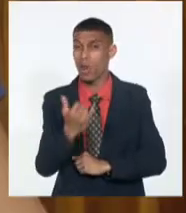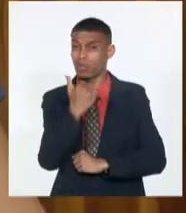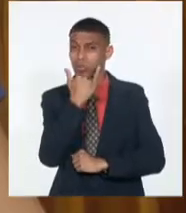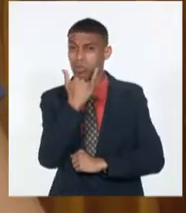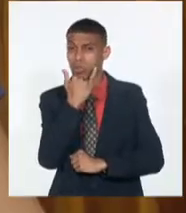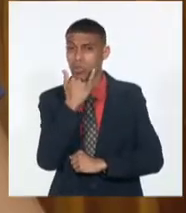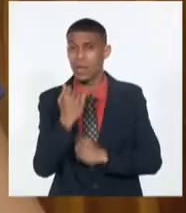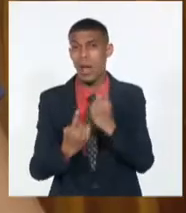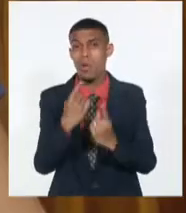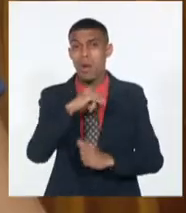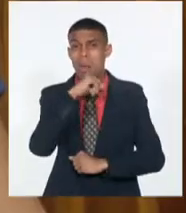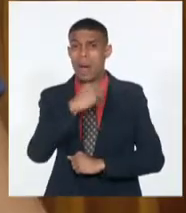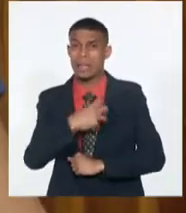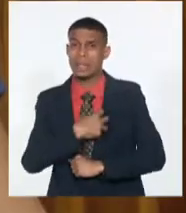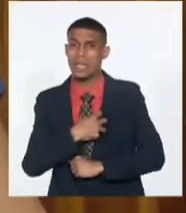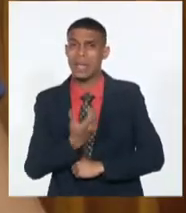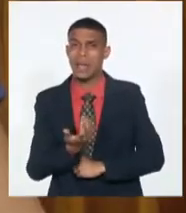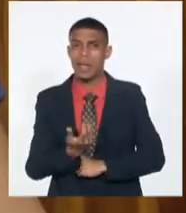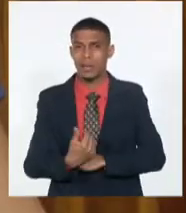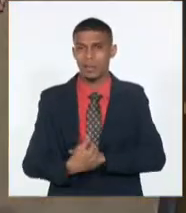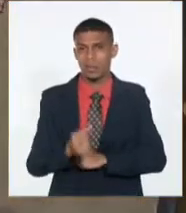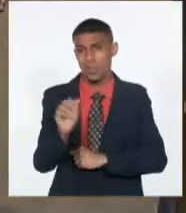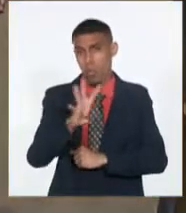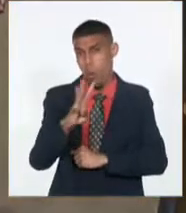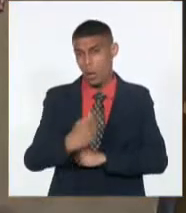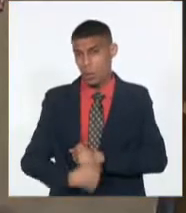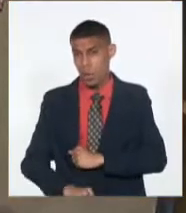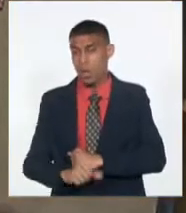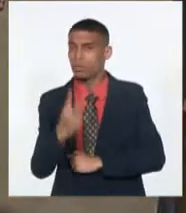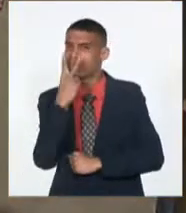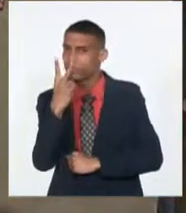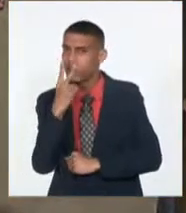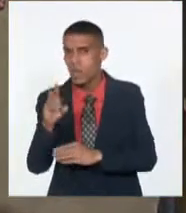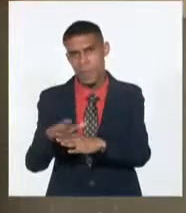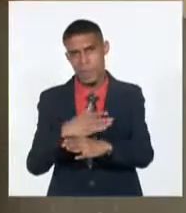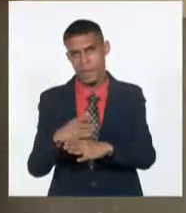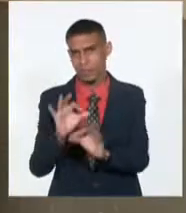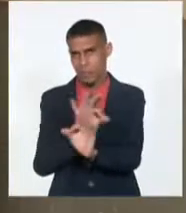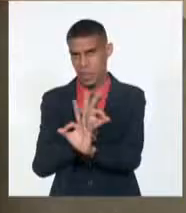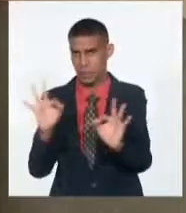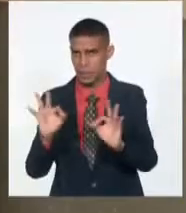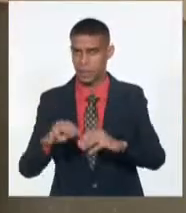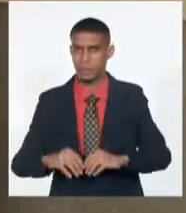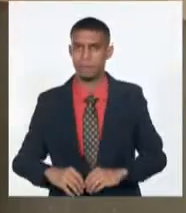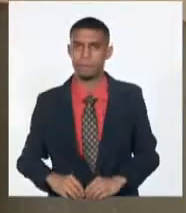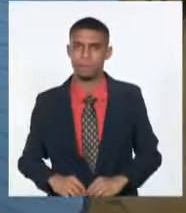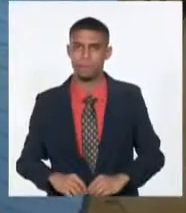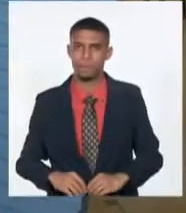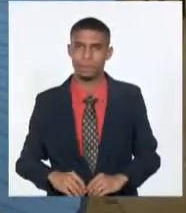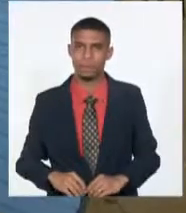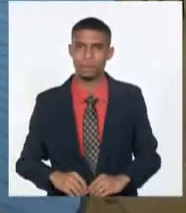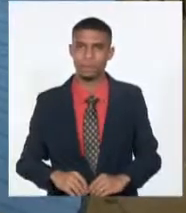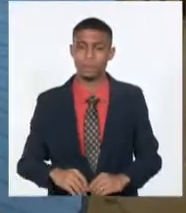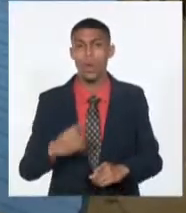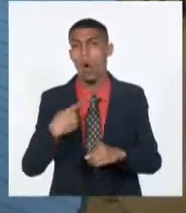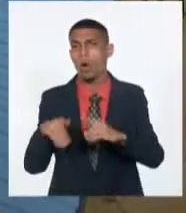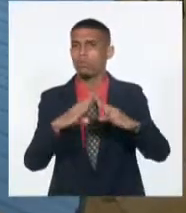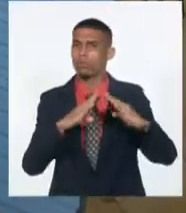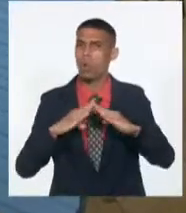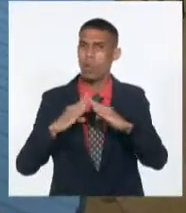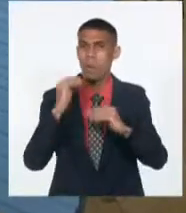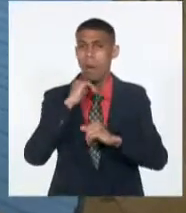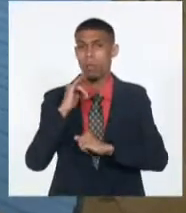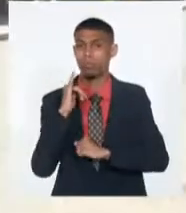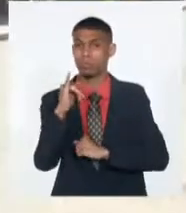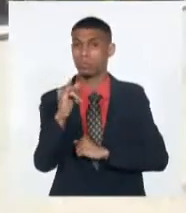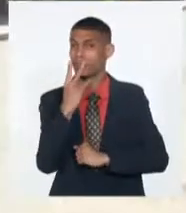bebés, más de 3 hijos, se les ha dado un tratamiento diferente. El trabajo en consejos populares y comunidades más alejadas, así como la atención a